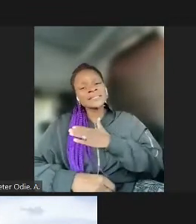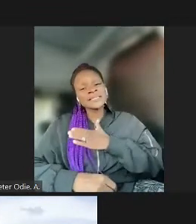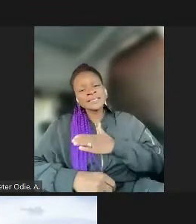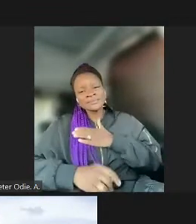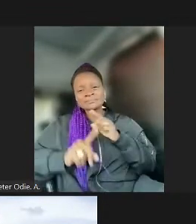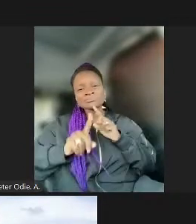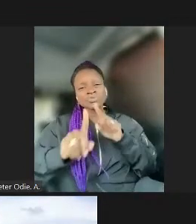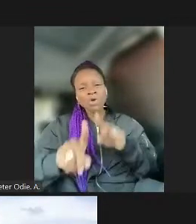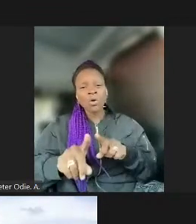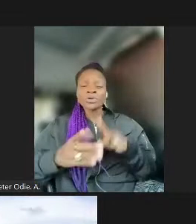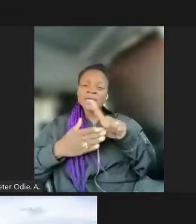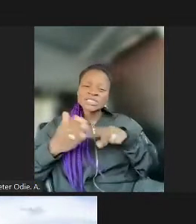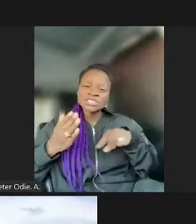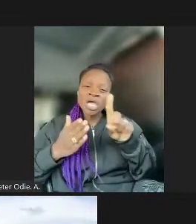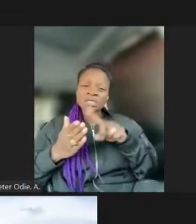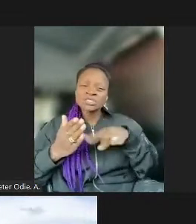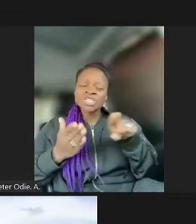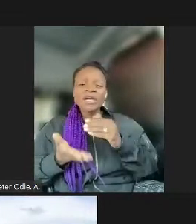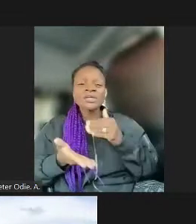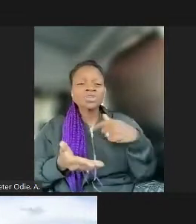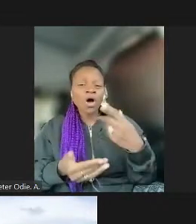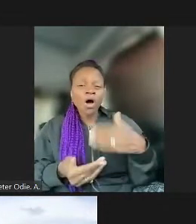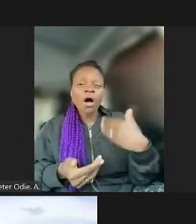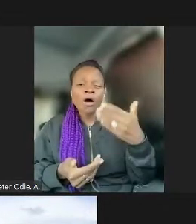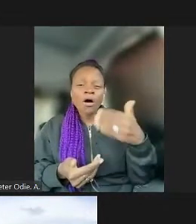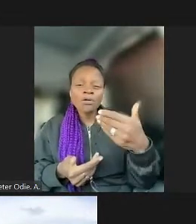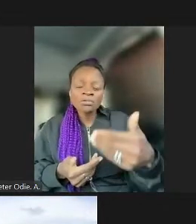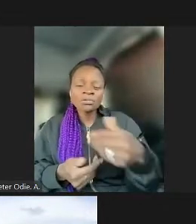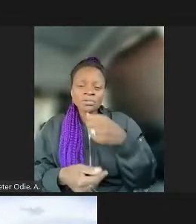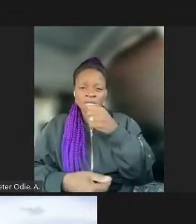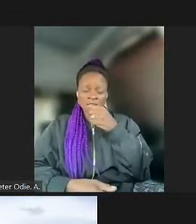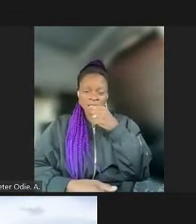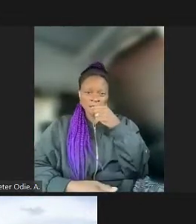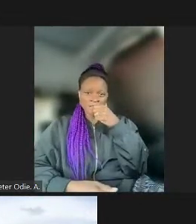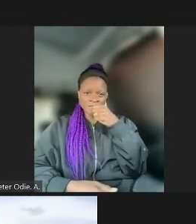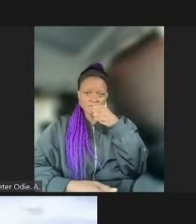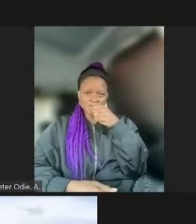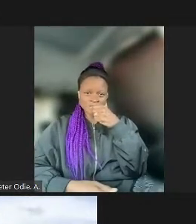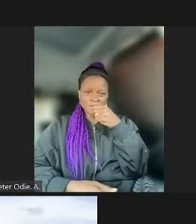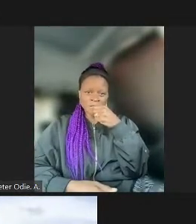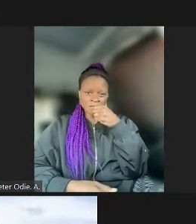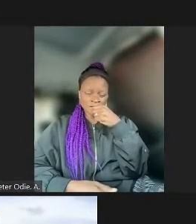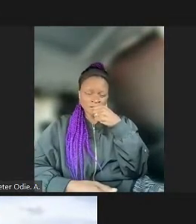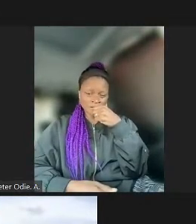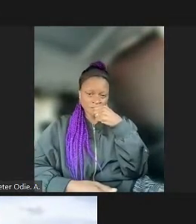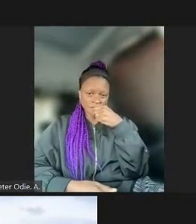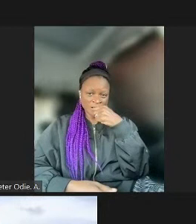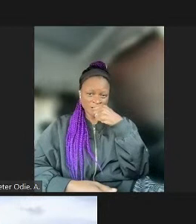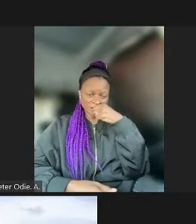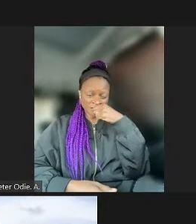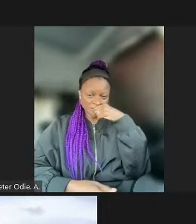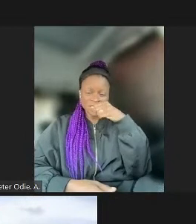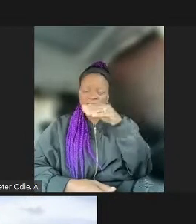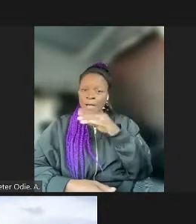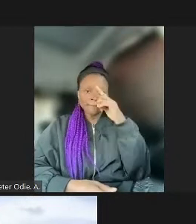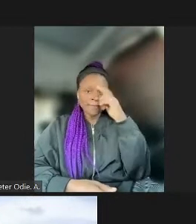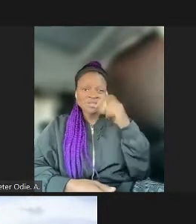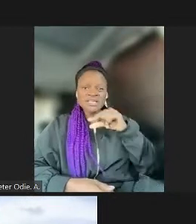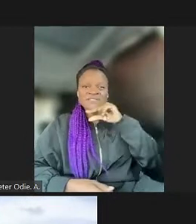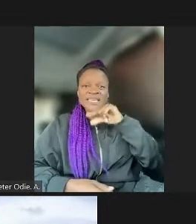también. Es muy, muy temprano ahorita para mirar si esto va a traer un brote nuevo de